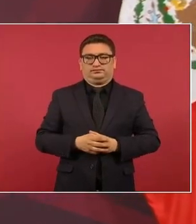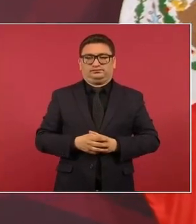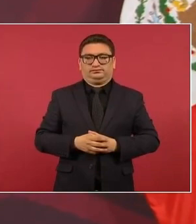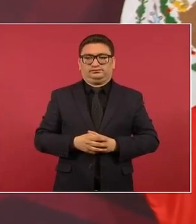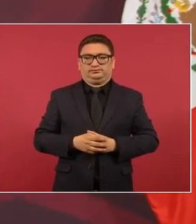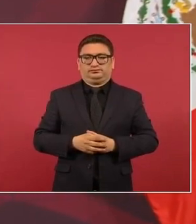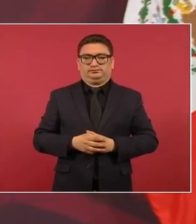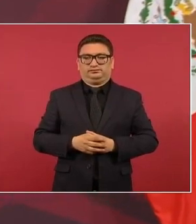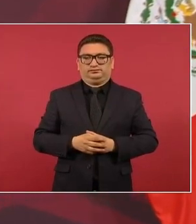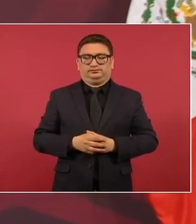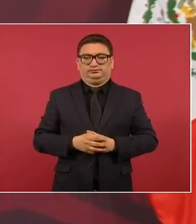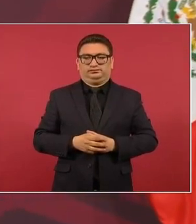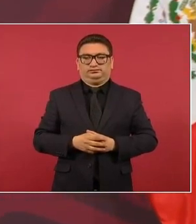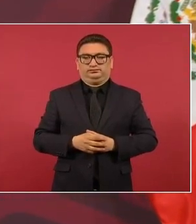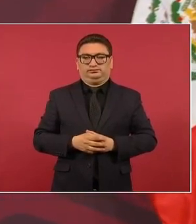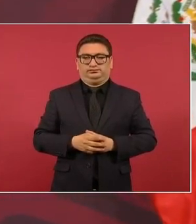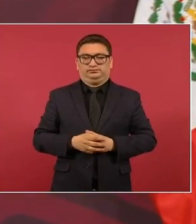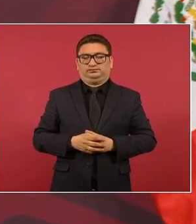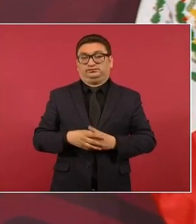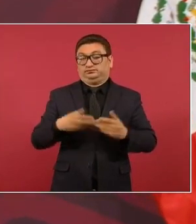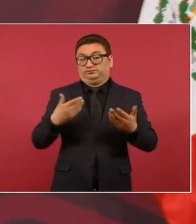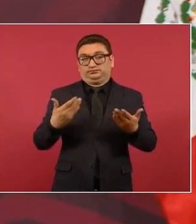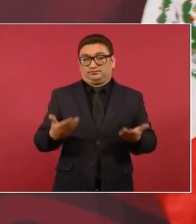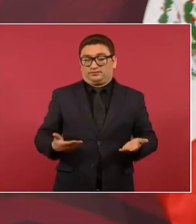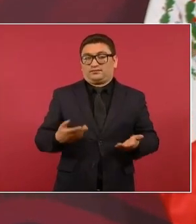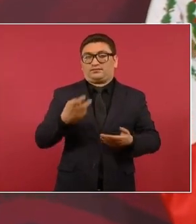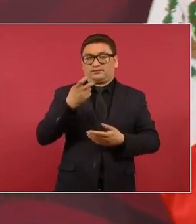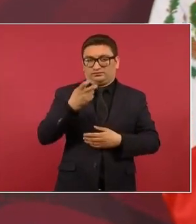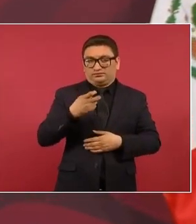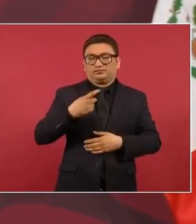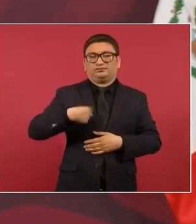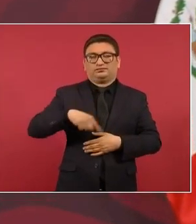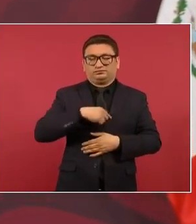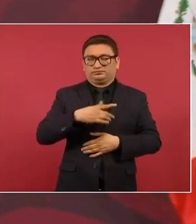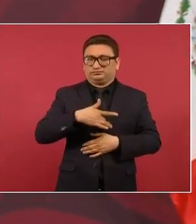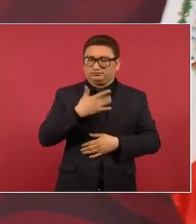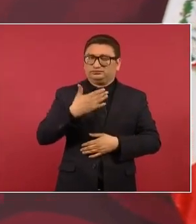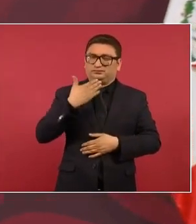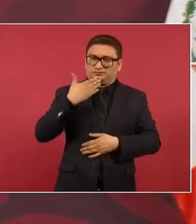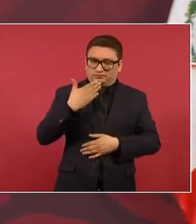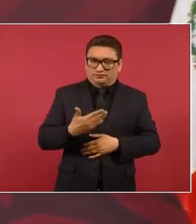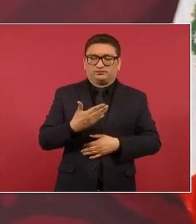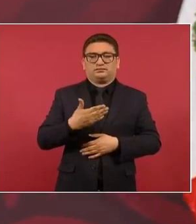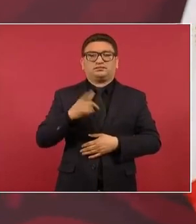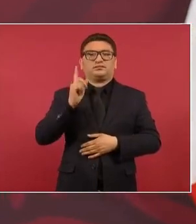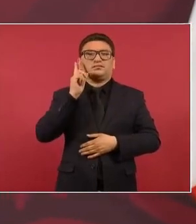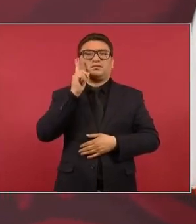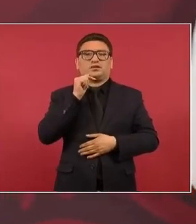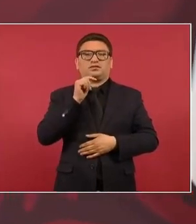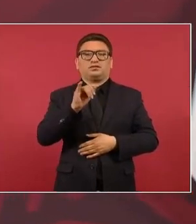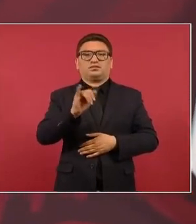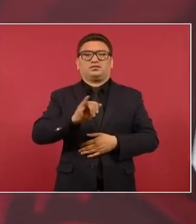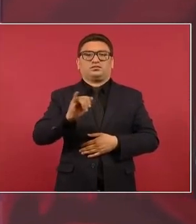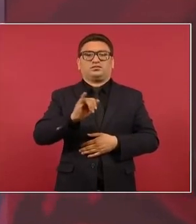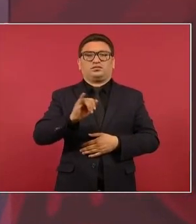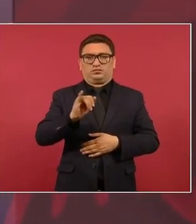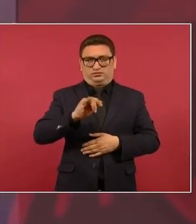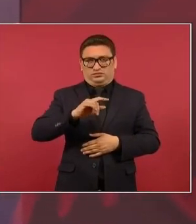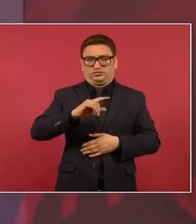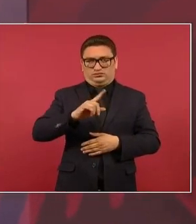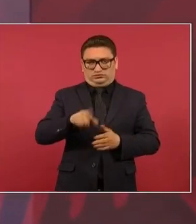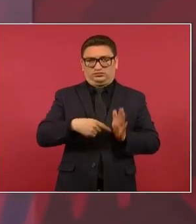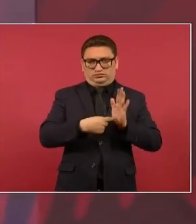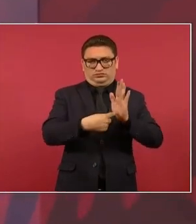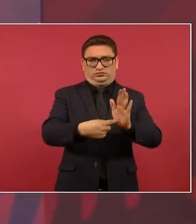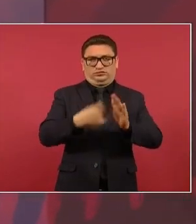en el país. Entonces, estamos bien. Mañana jueves les voy a presentar